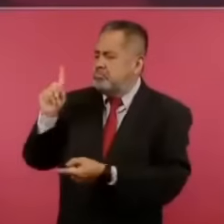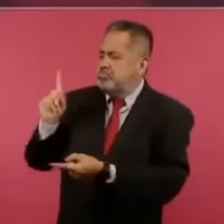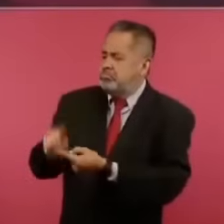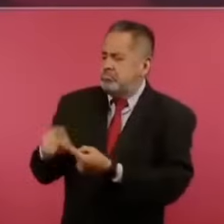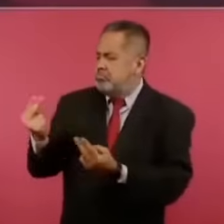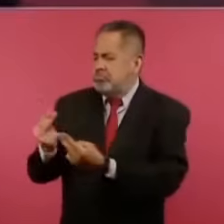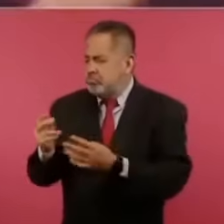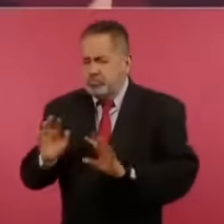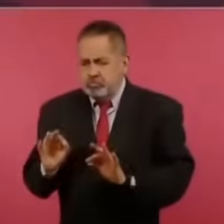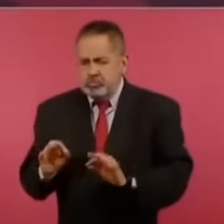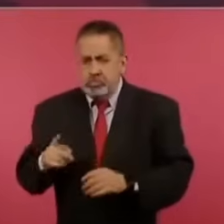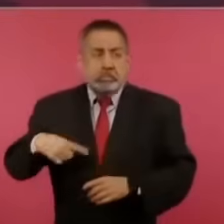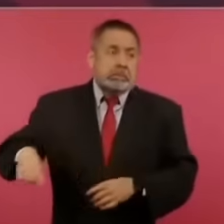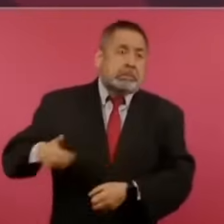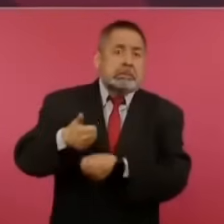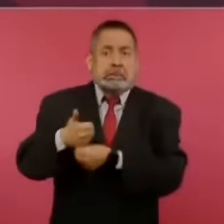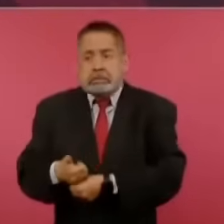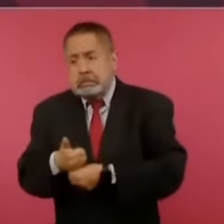pues no se padezca